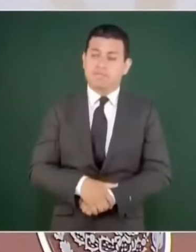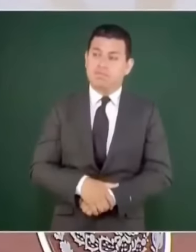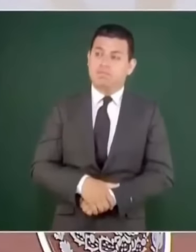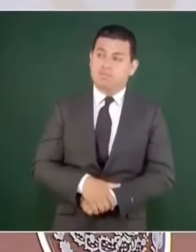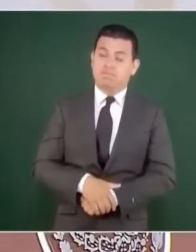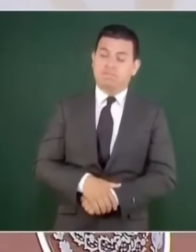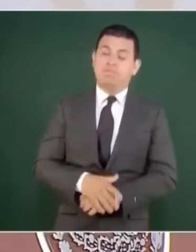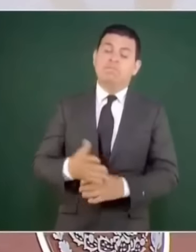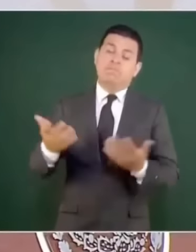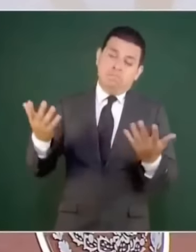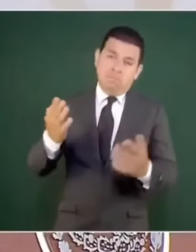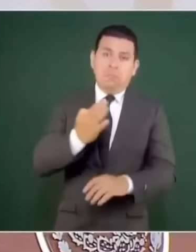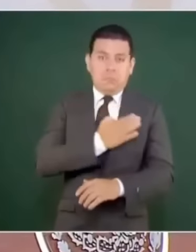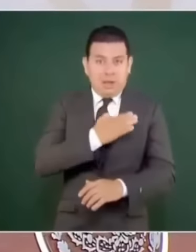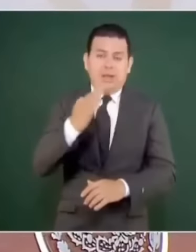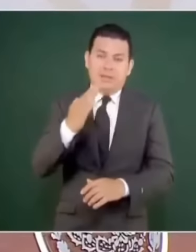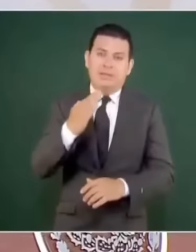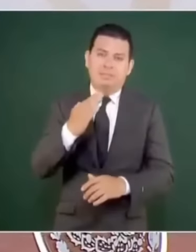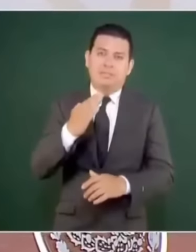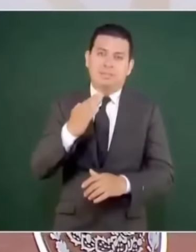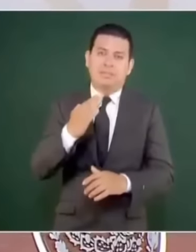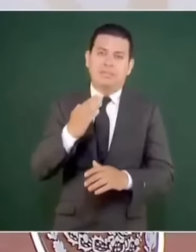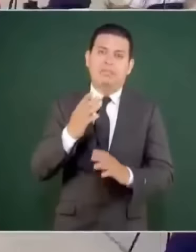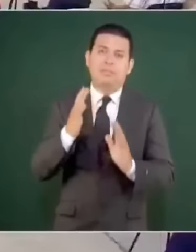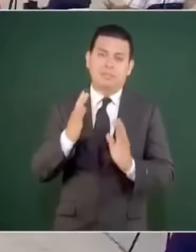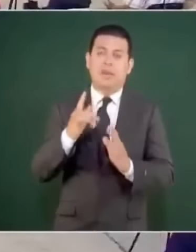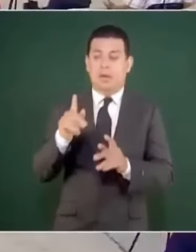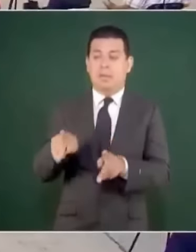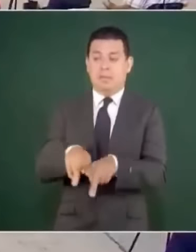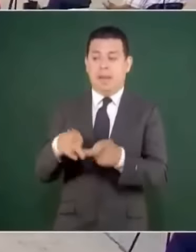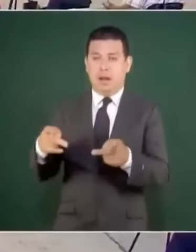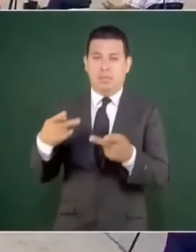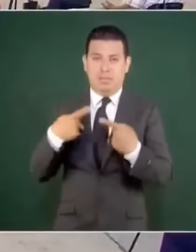Entonces, un periodista